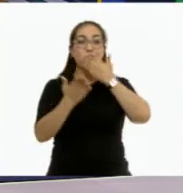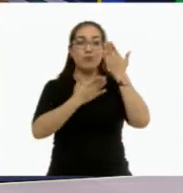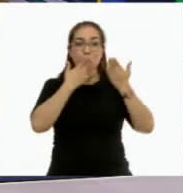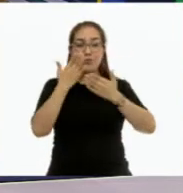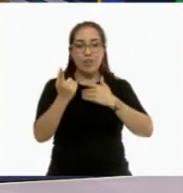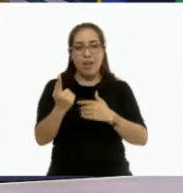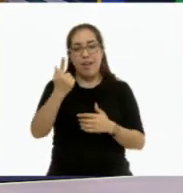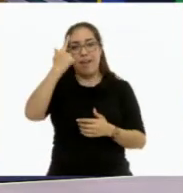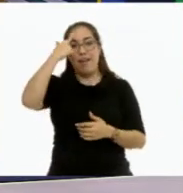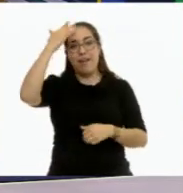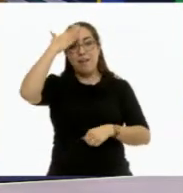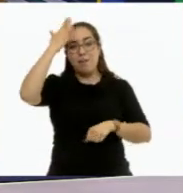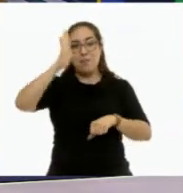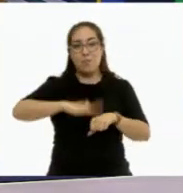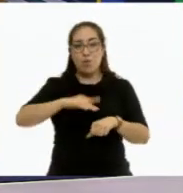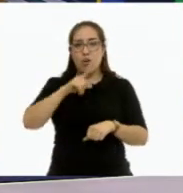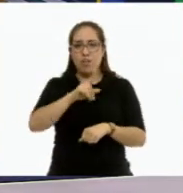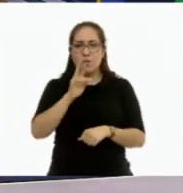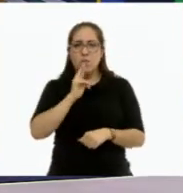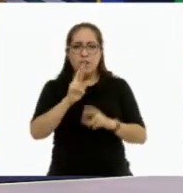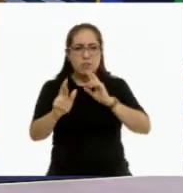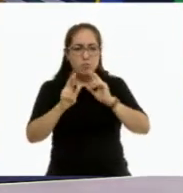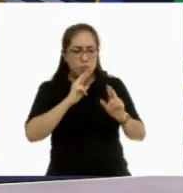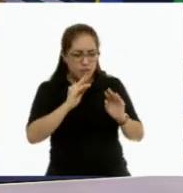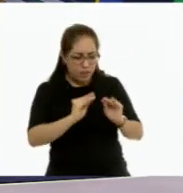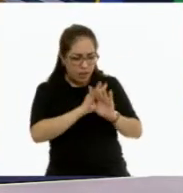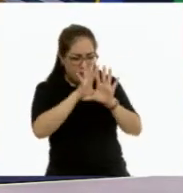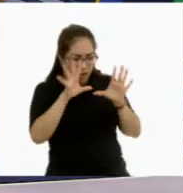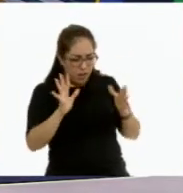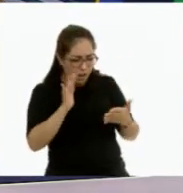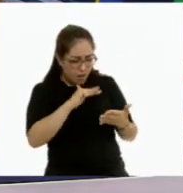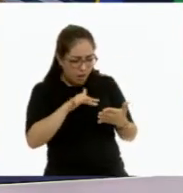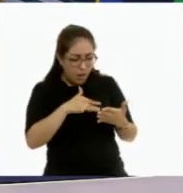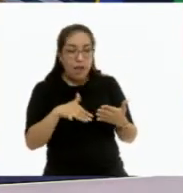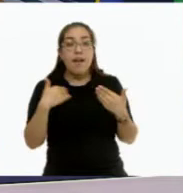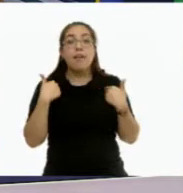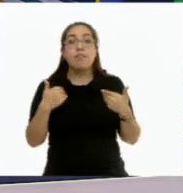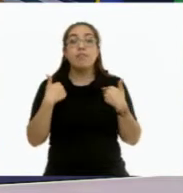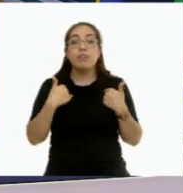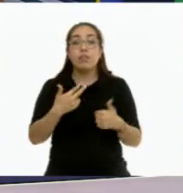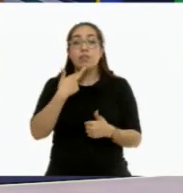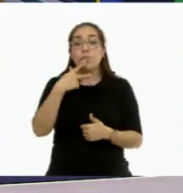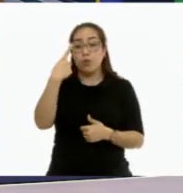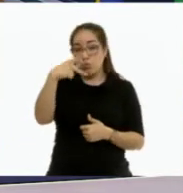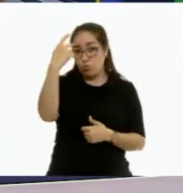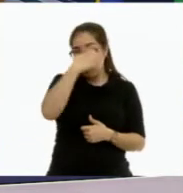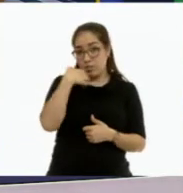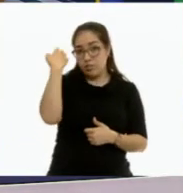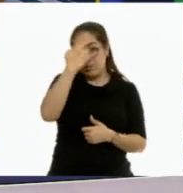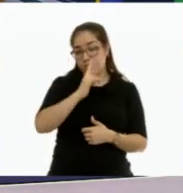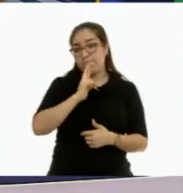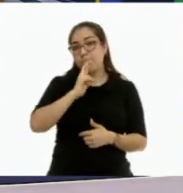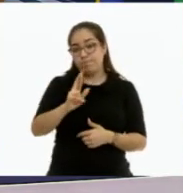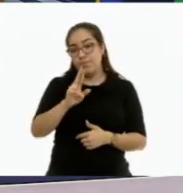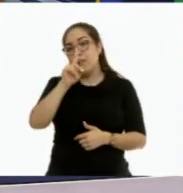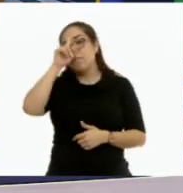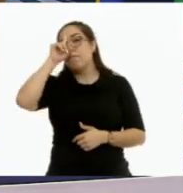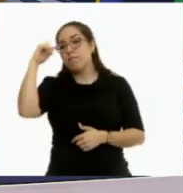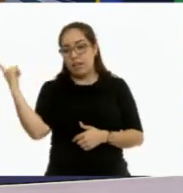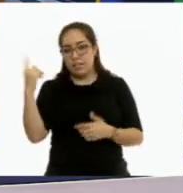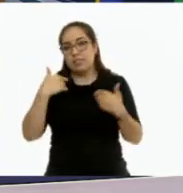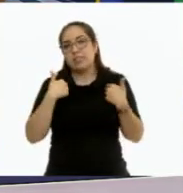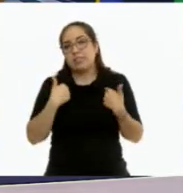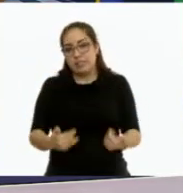tengas preguntas congruentes, que estén lo más apegadas a lo que te van a estar solicitando en tu examen, pues vas a poder tener